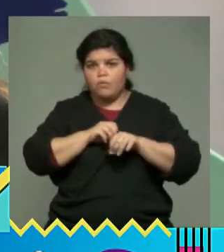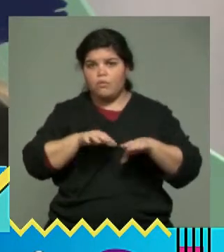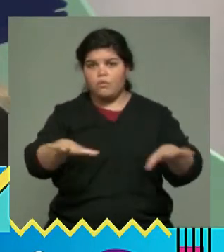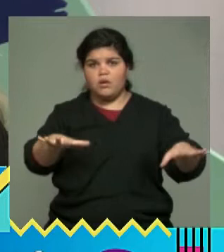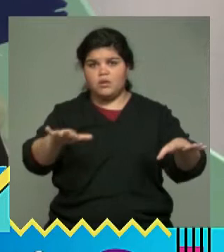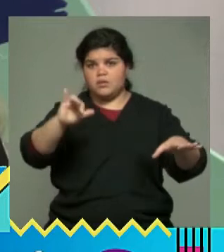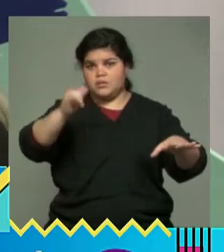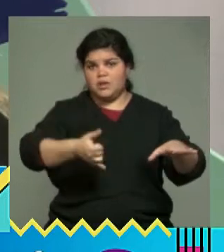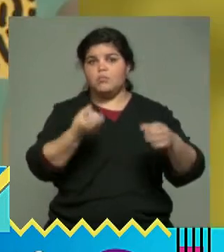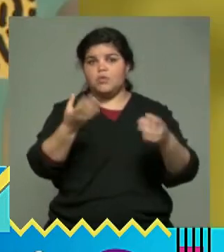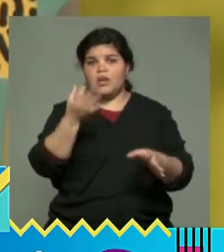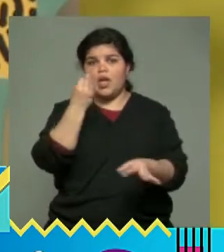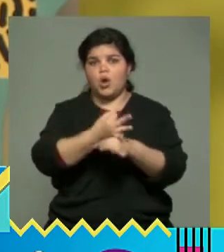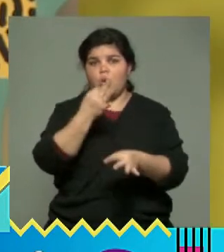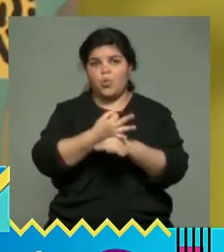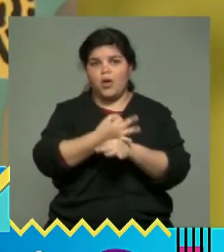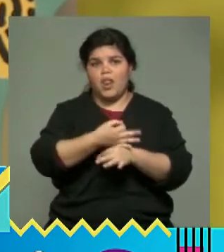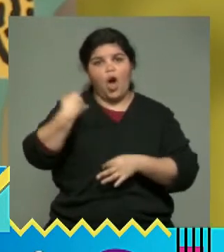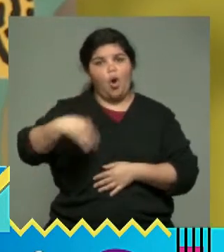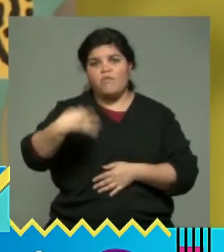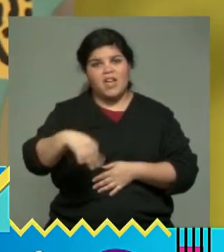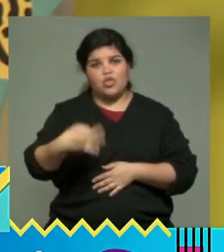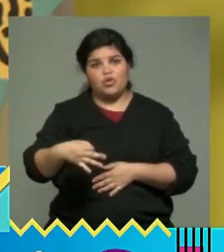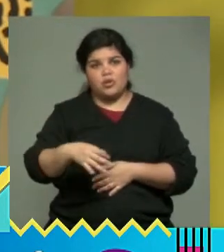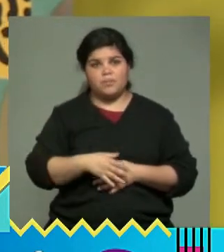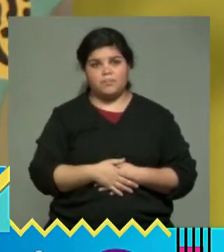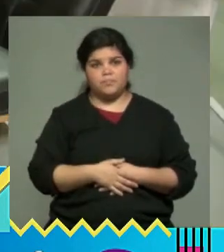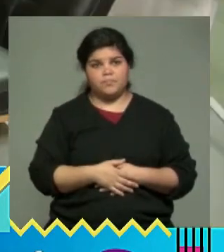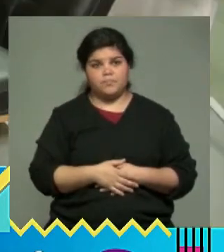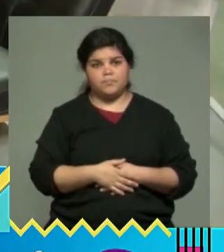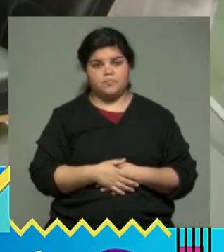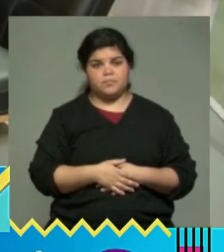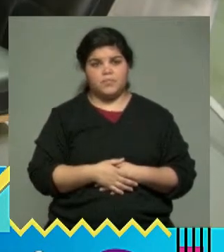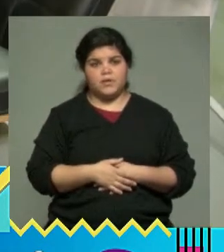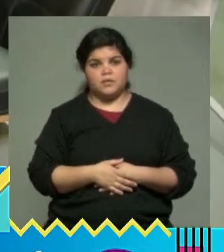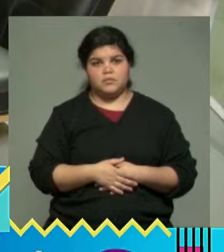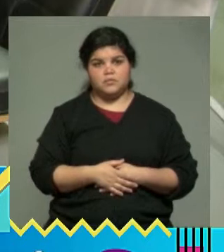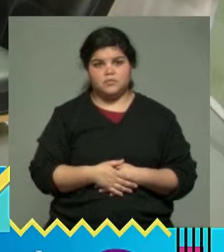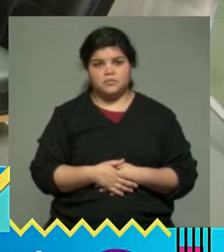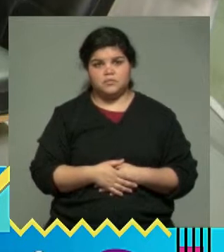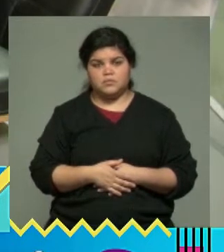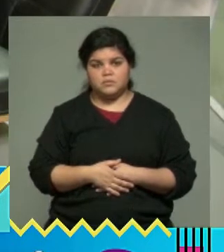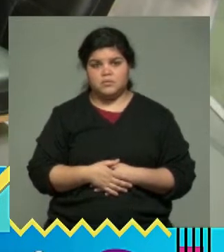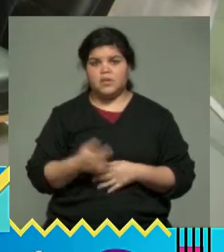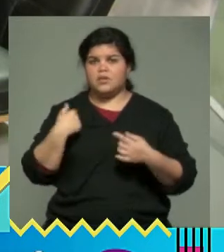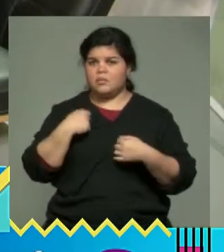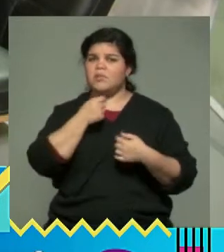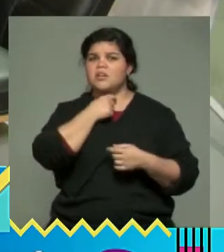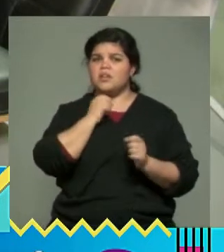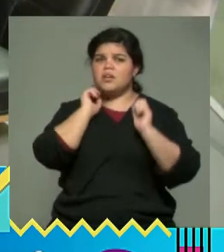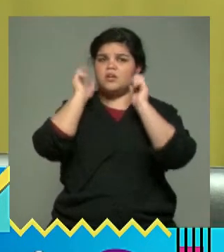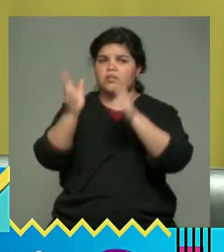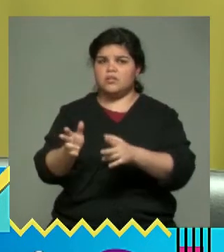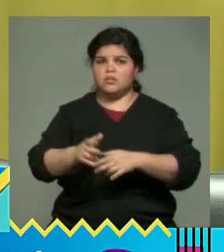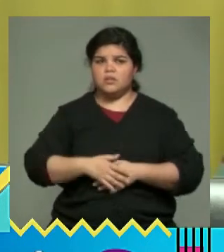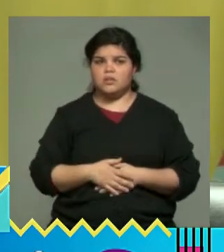porque la escolaridad es obligatoria con la Ley Nacional de Educación. Bueno, también si pudiera aportar un poco, me parece algo muy